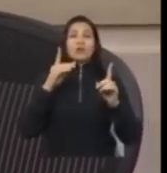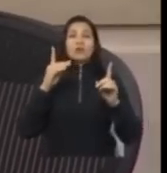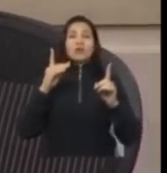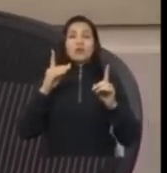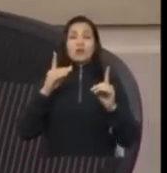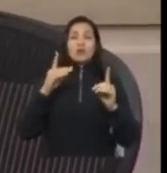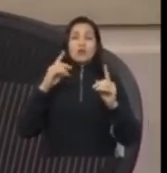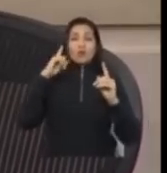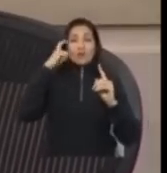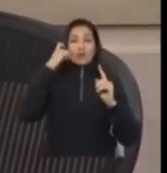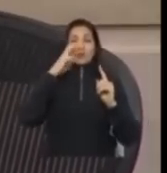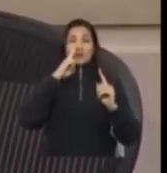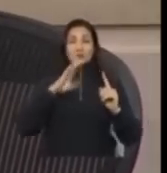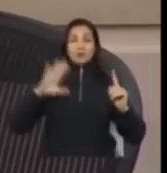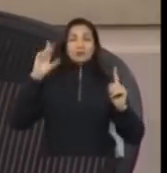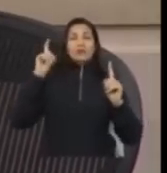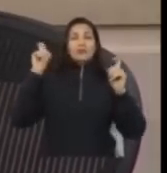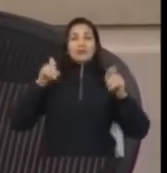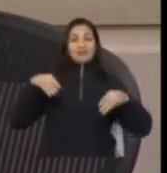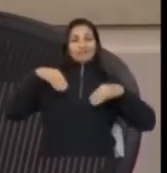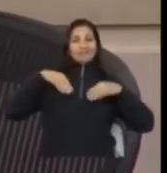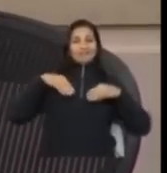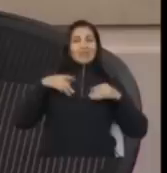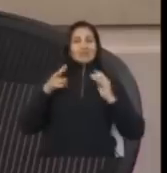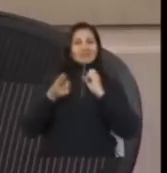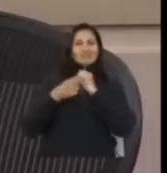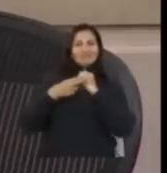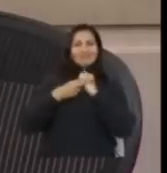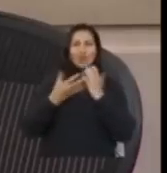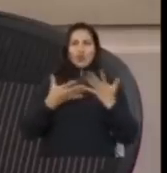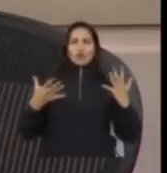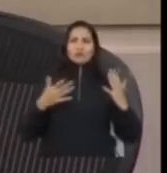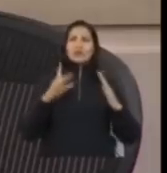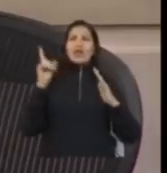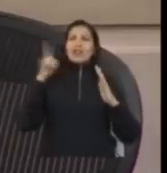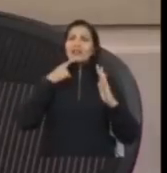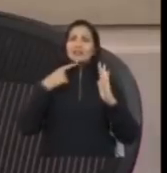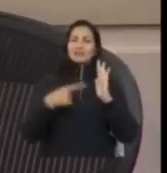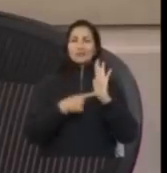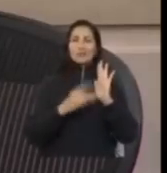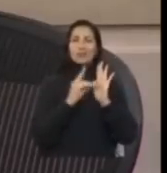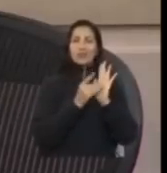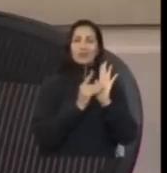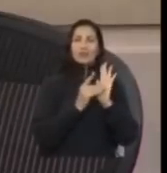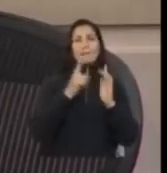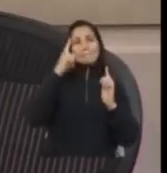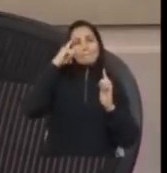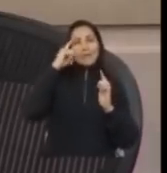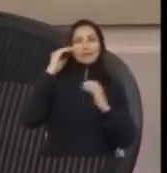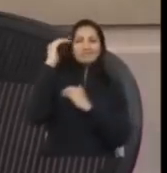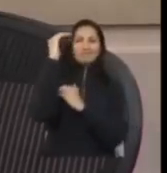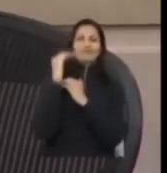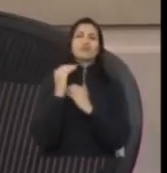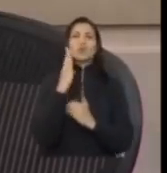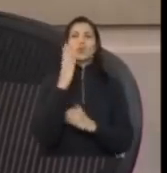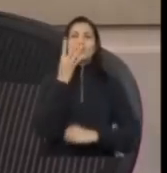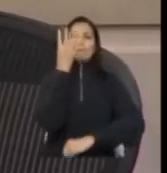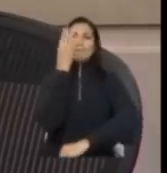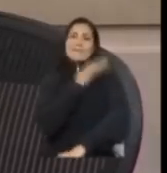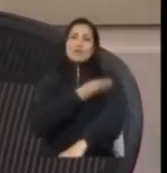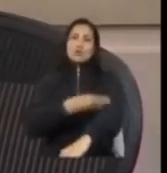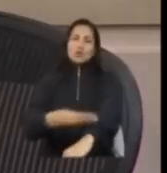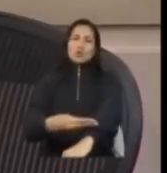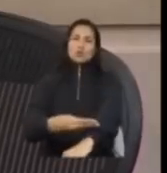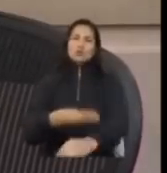gobierno nacional. Ese anuncio de austeridad que el gobierno anunció mediante un decreto para poder reducir 4 billones de